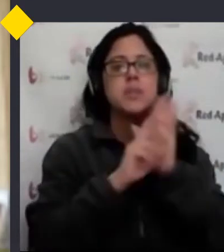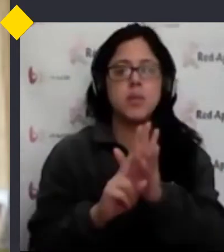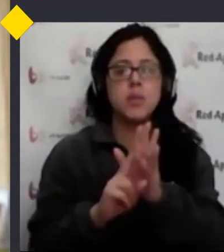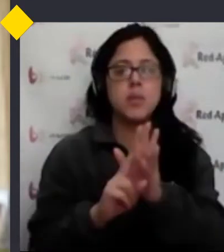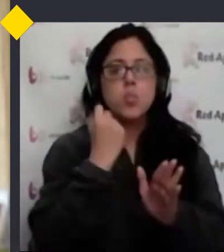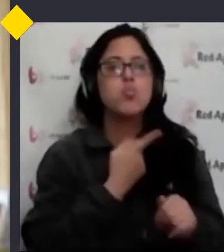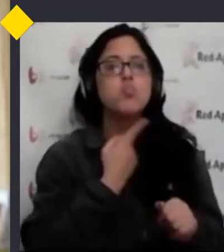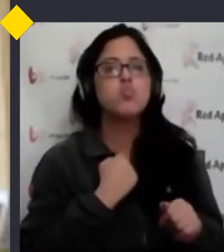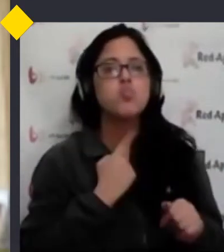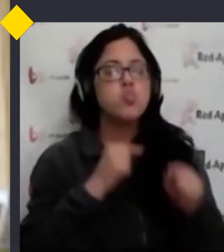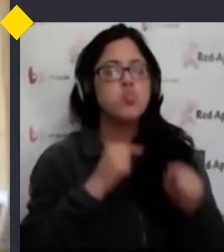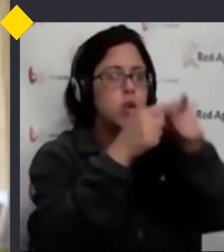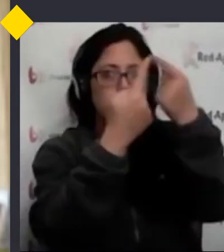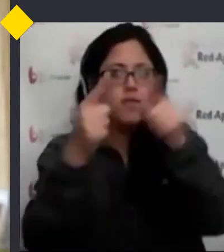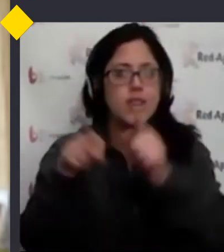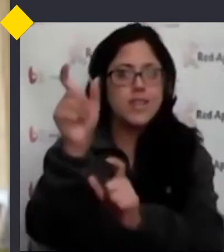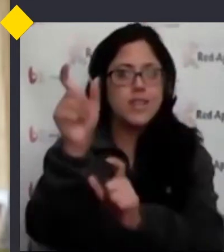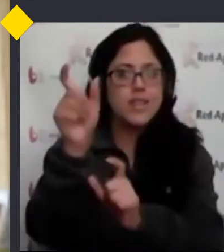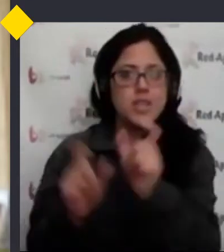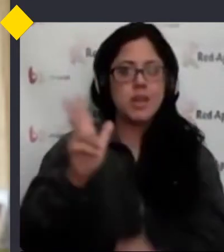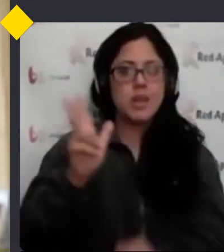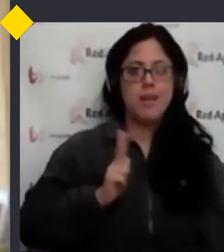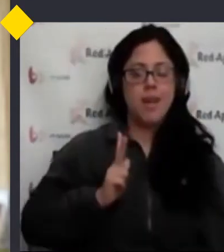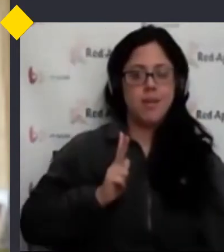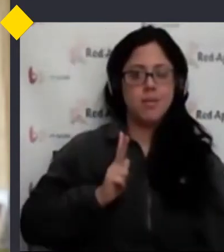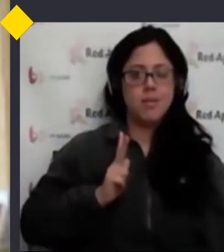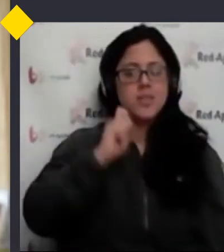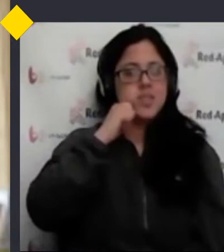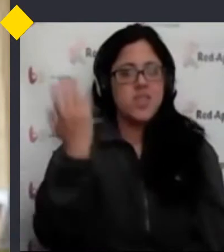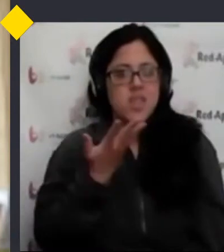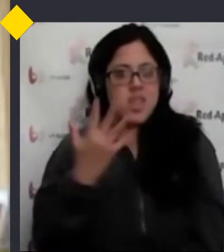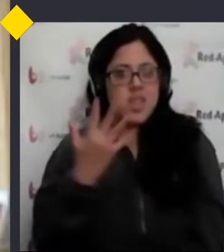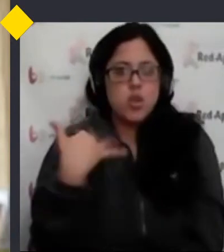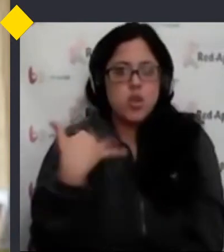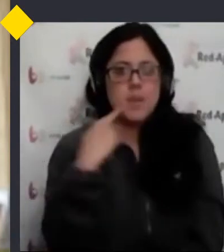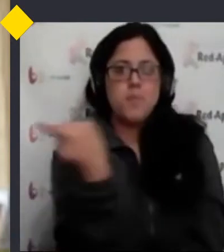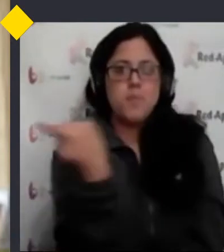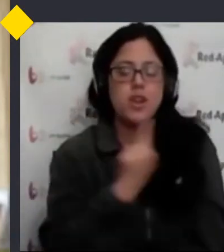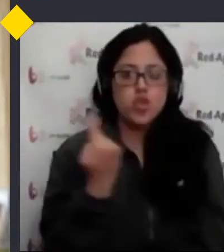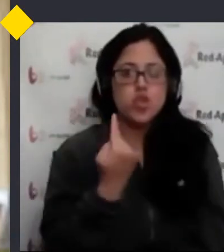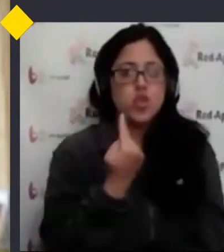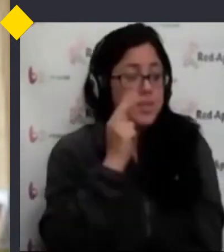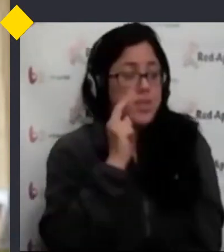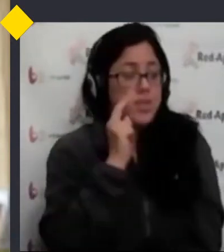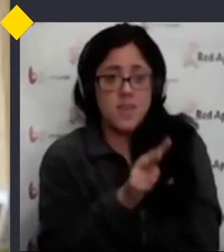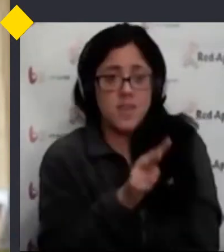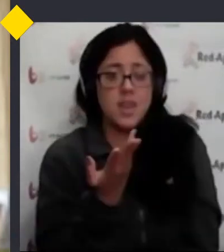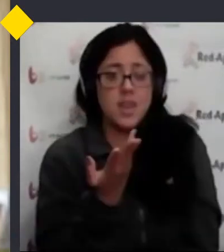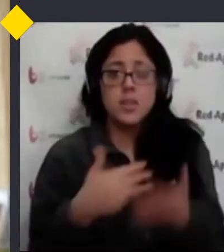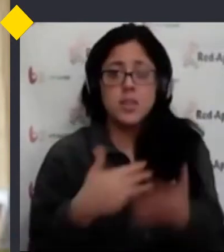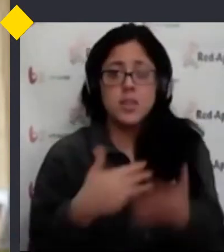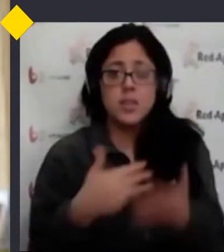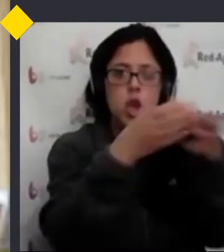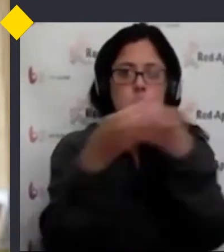gran diversidad de clientes es algo que es muy importante para nosotros, que está reflejado también en nuestros equipos de trabajo. Así que yo